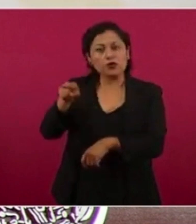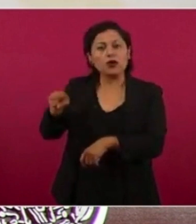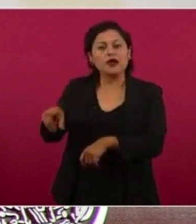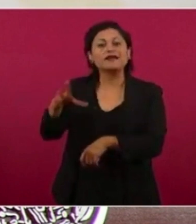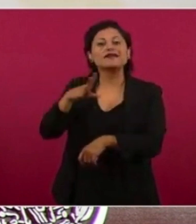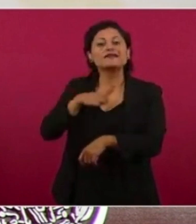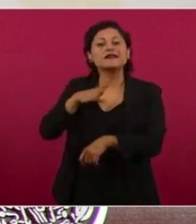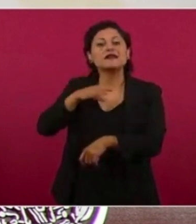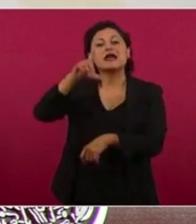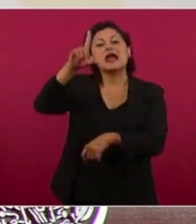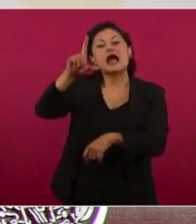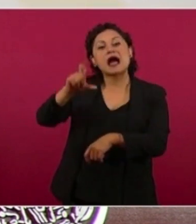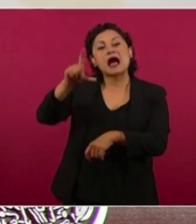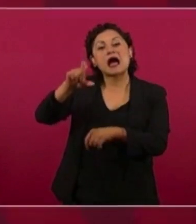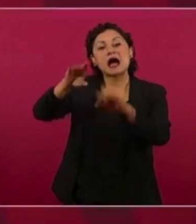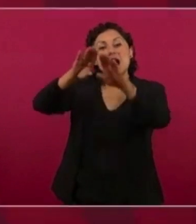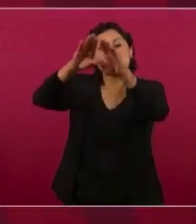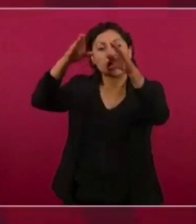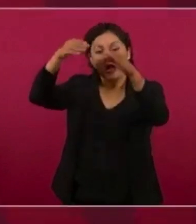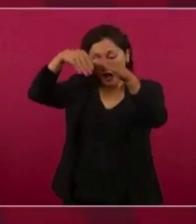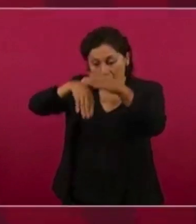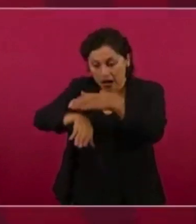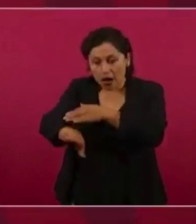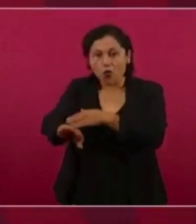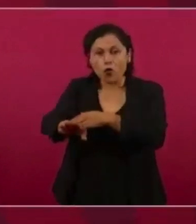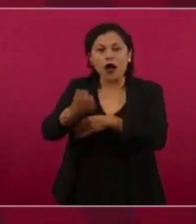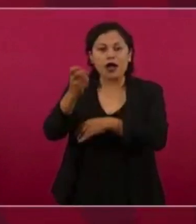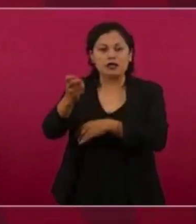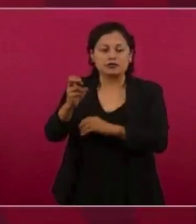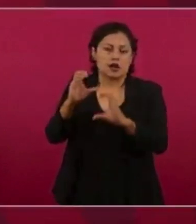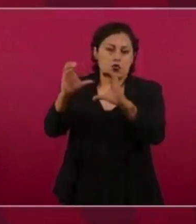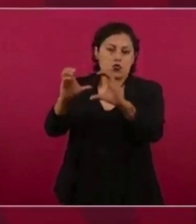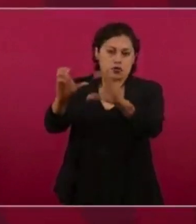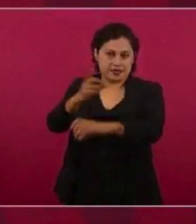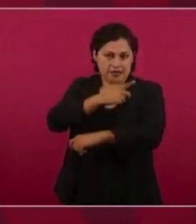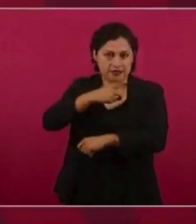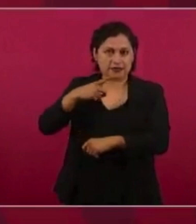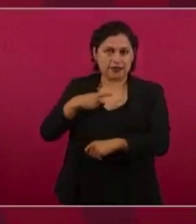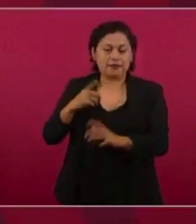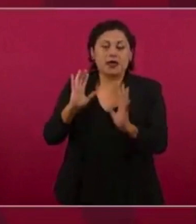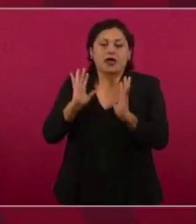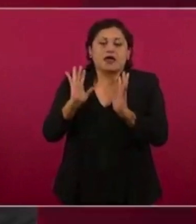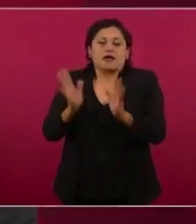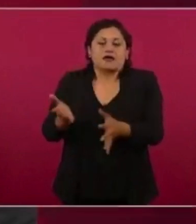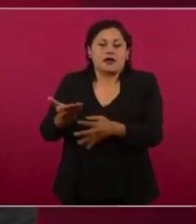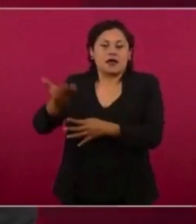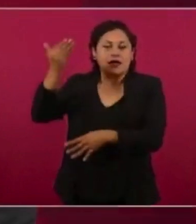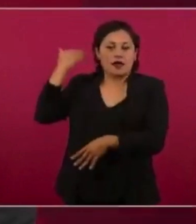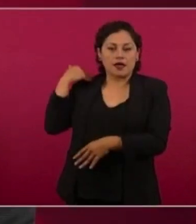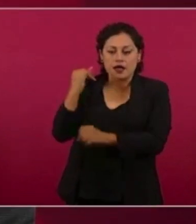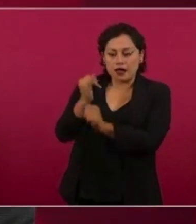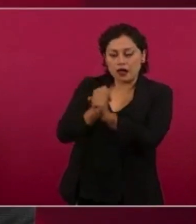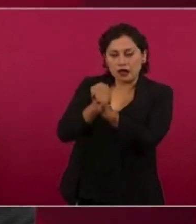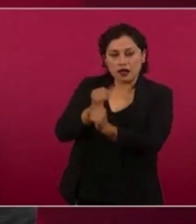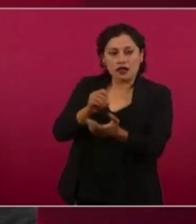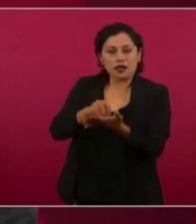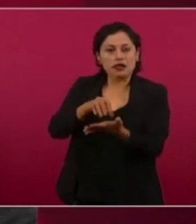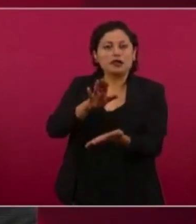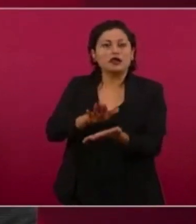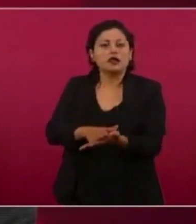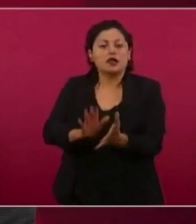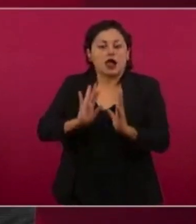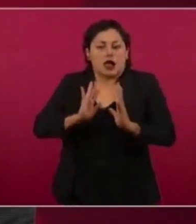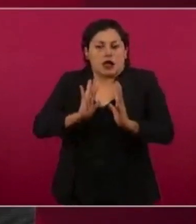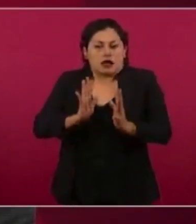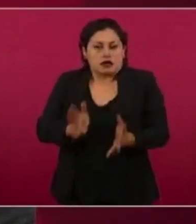y cuerpos cavernosos que debemos cuidar. Ya se ha documentado cómo distintas